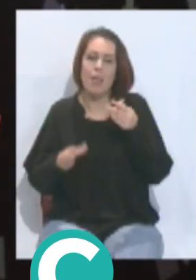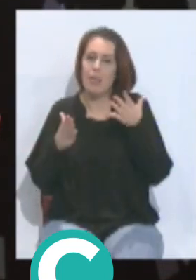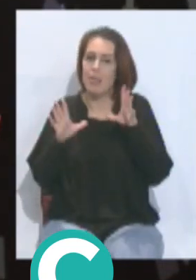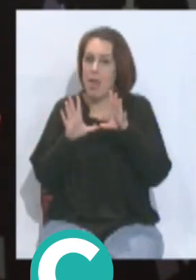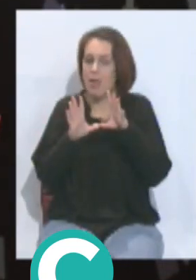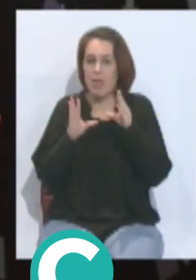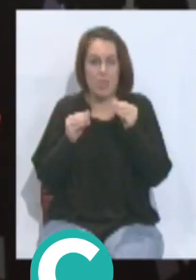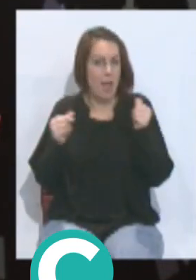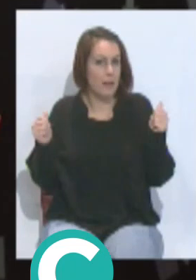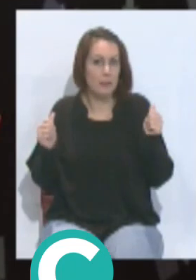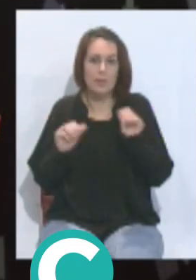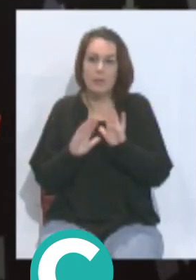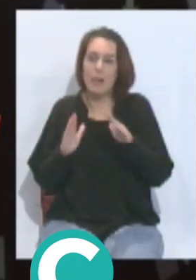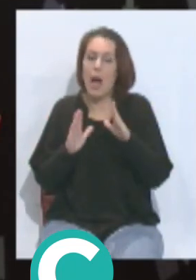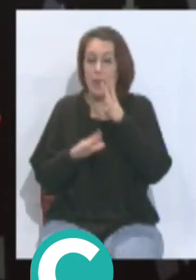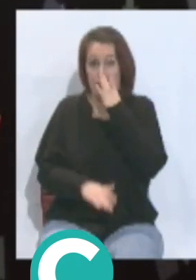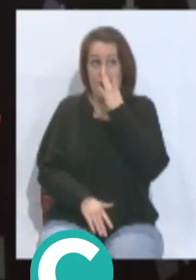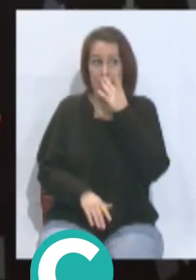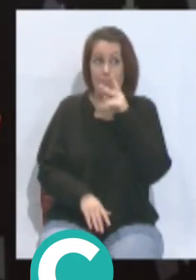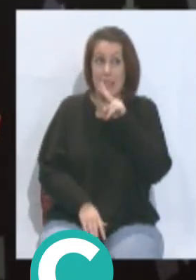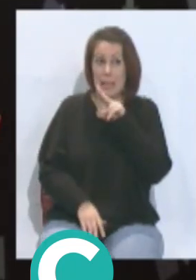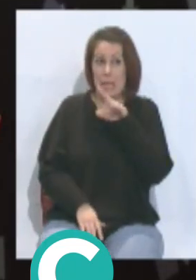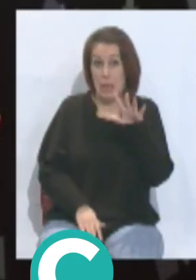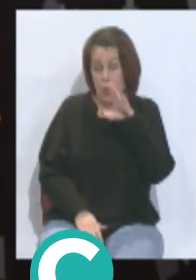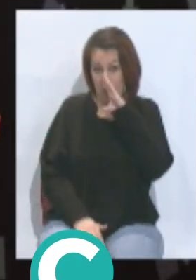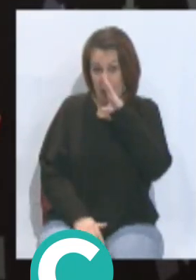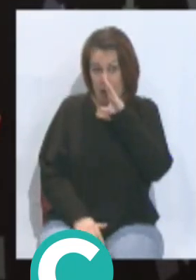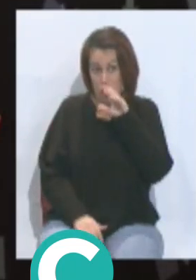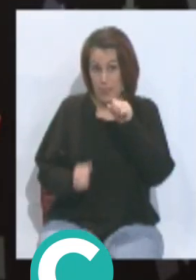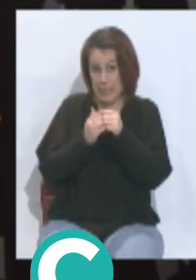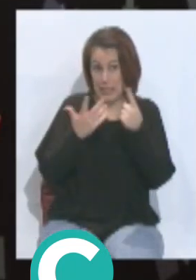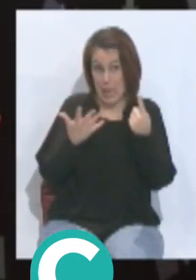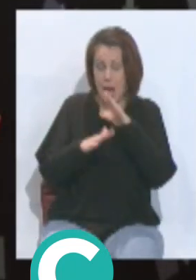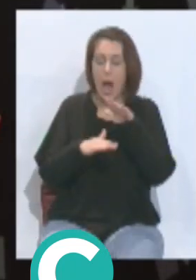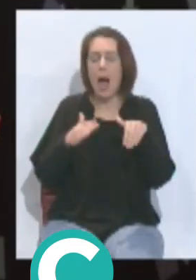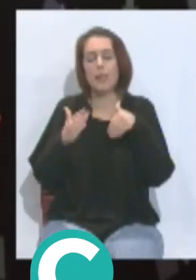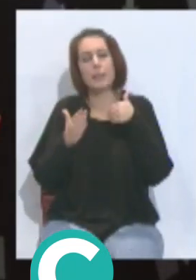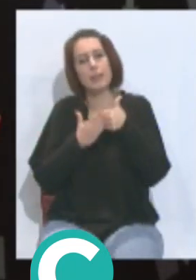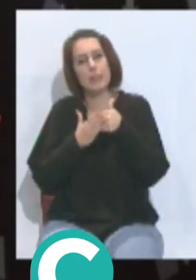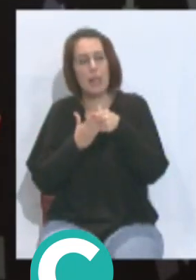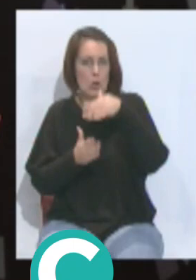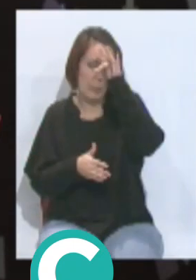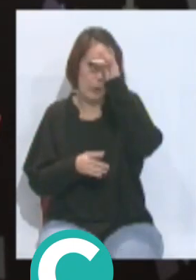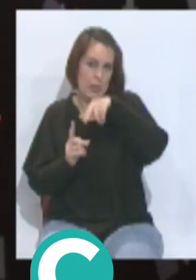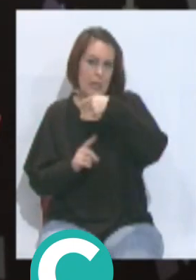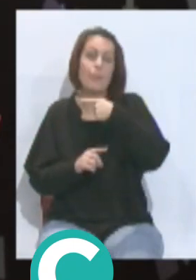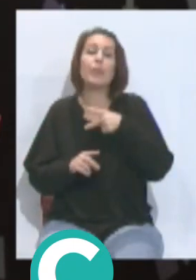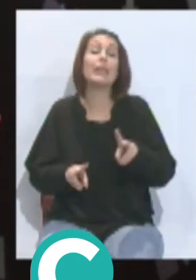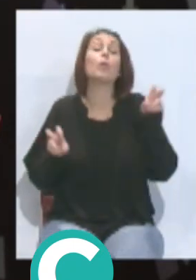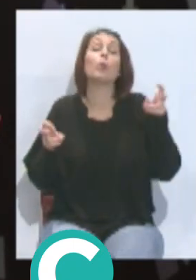de... carnaval, del 25 de febrero, 26, hasta el domingo siguiente. ¿Título?